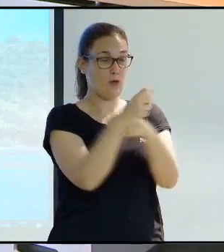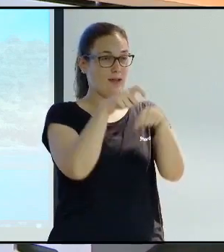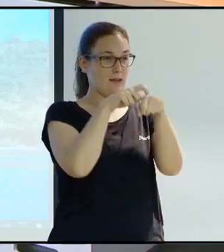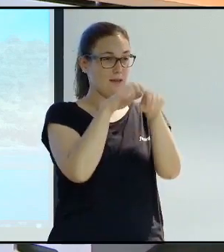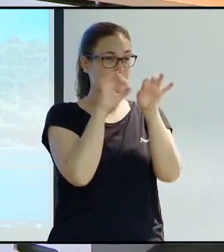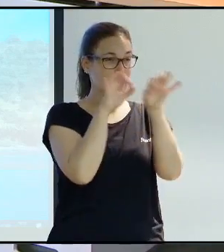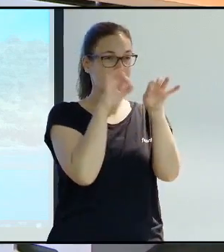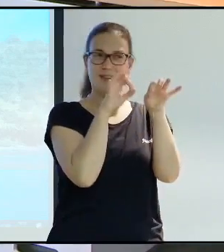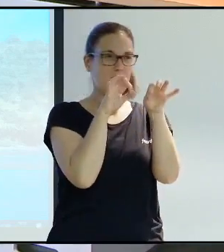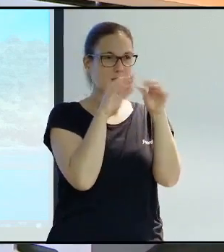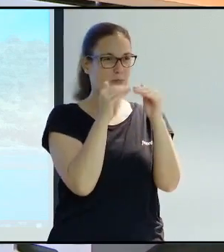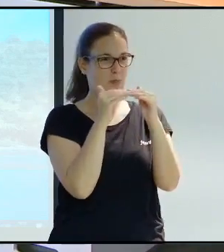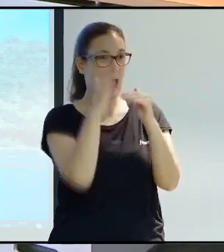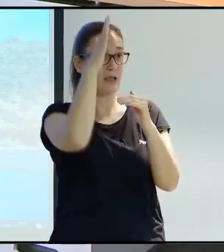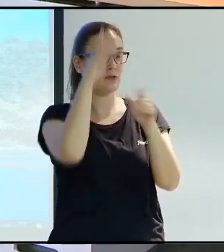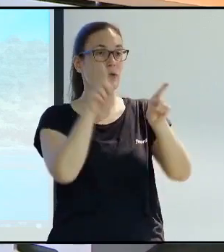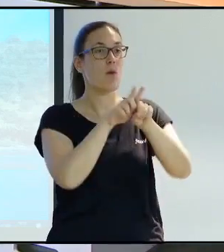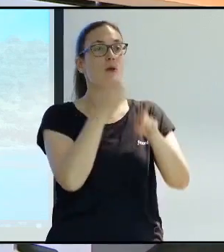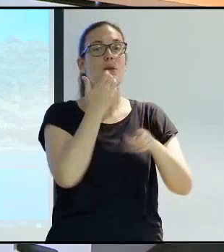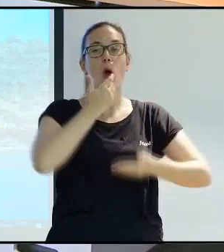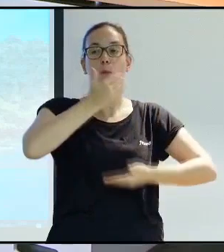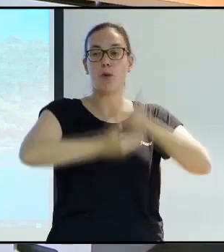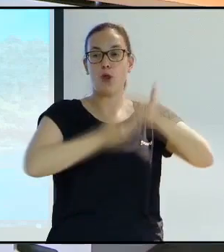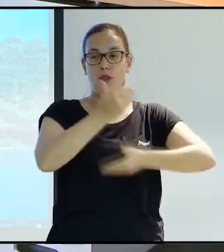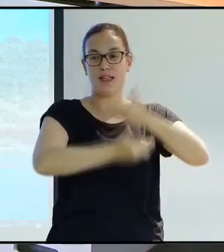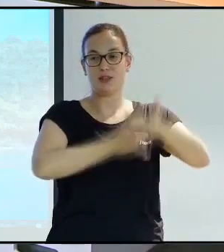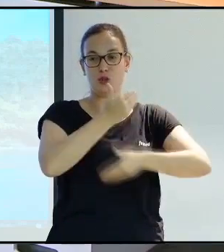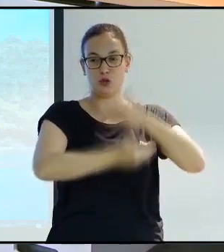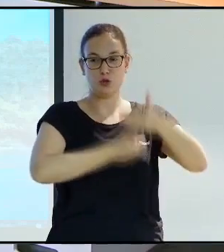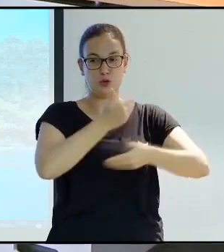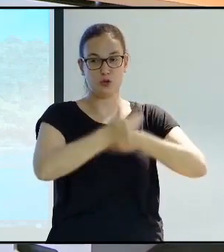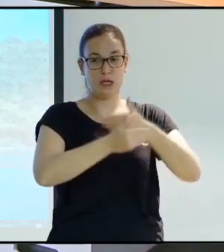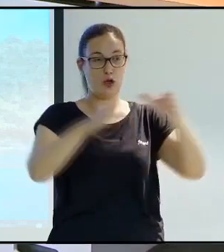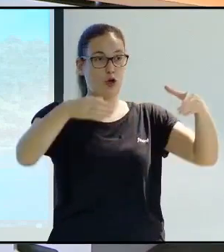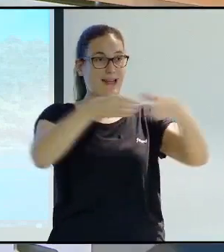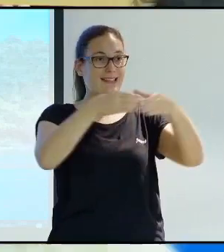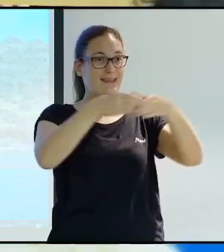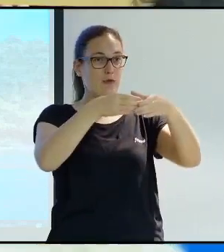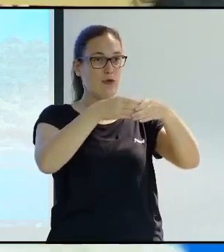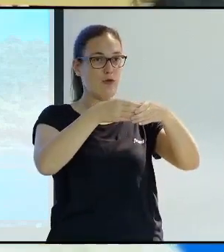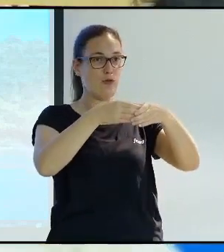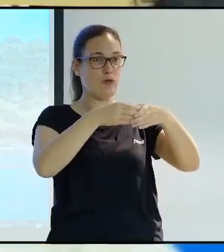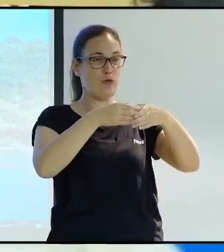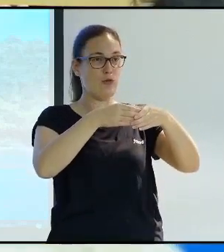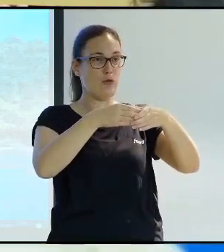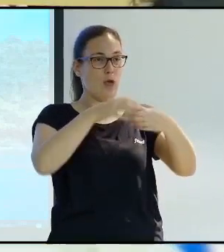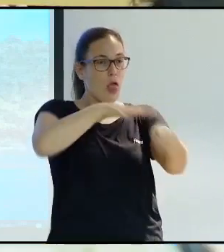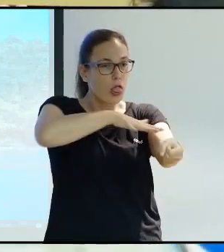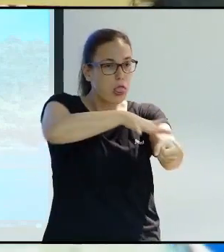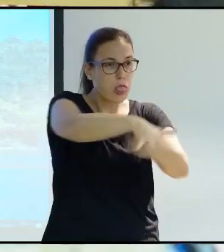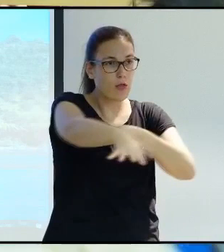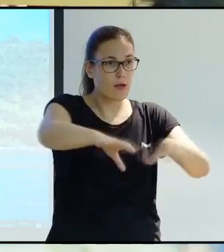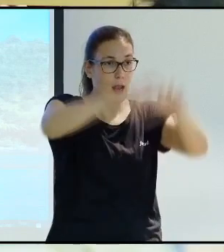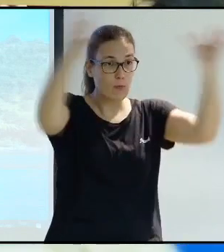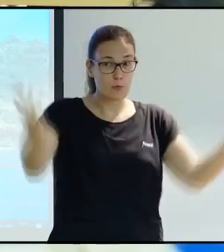como una manifestación de unos procesos de sometimiento de las colectividades que recaen sobre todo el mundo. Y